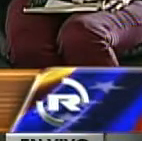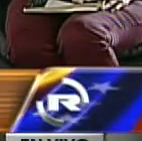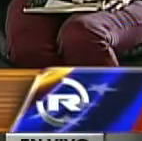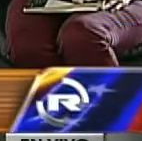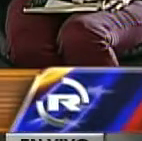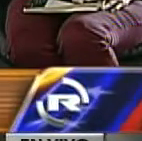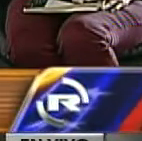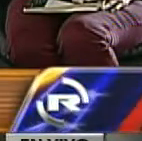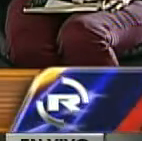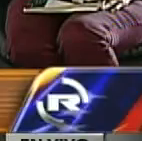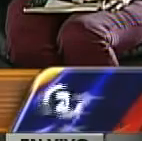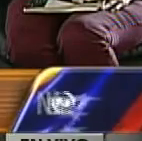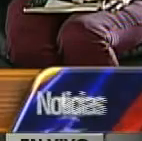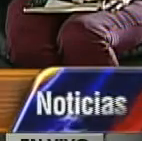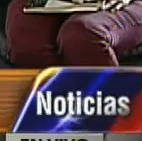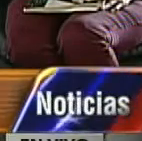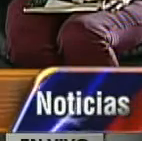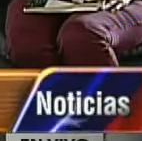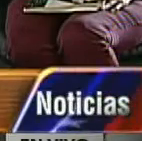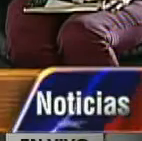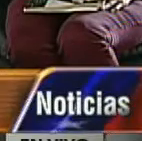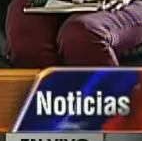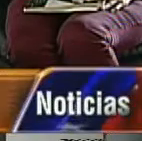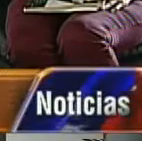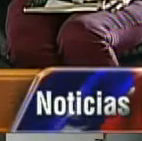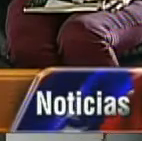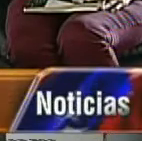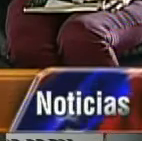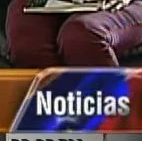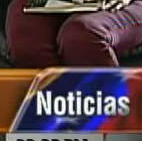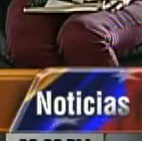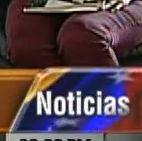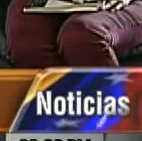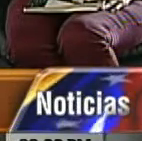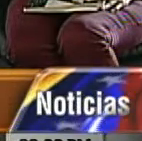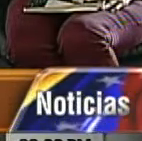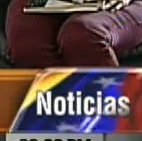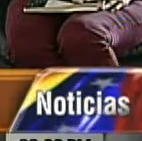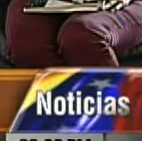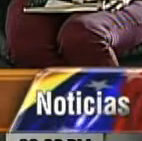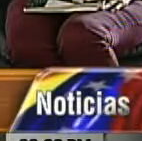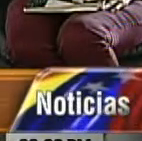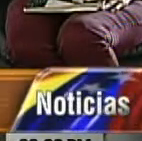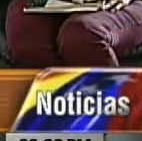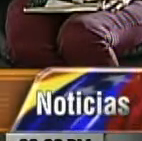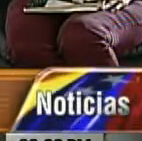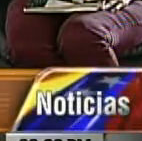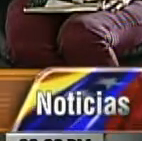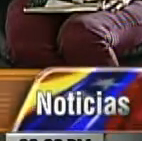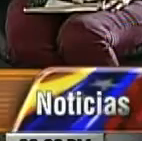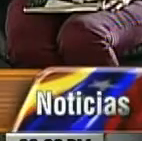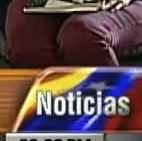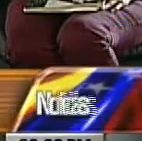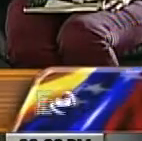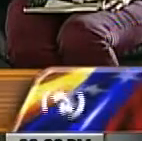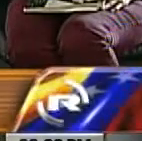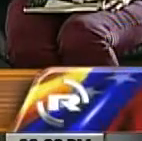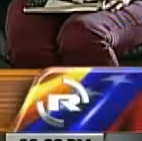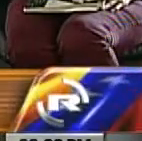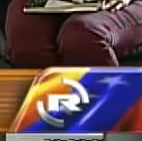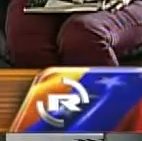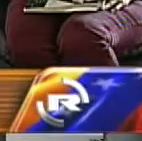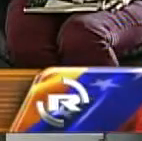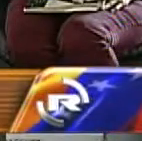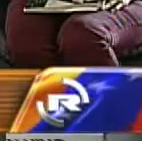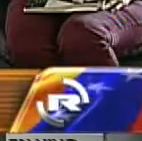pasado. Hizo que quien no había estado protagonizando en los libros de historia lo comenzara a hacer, en la